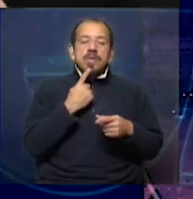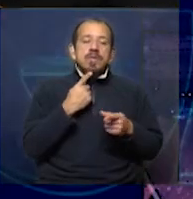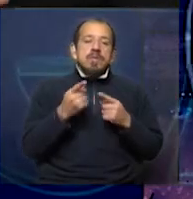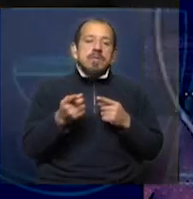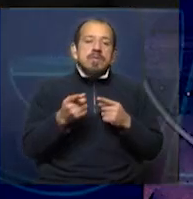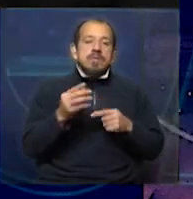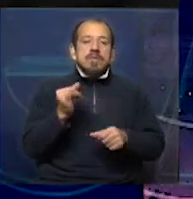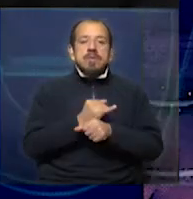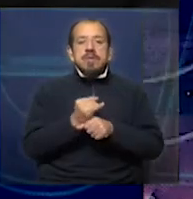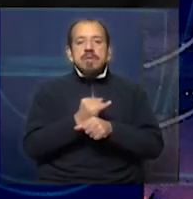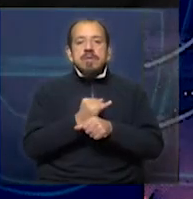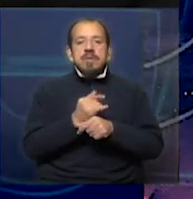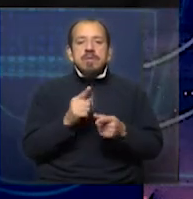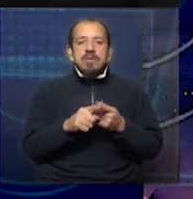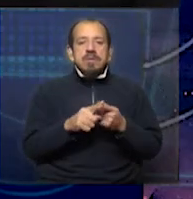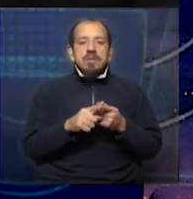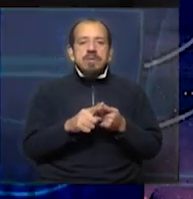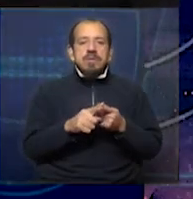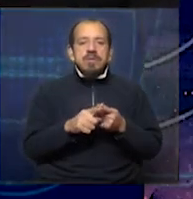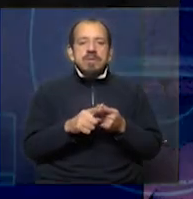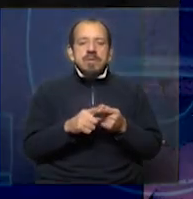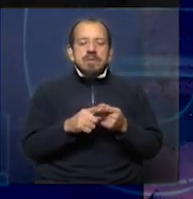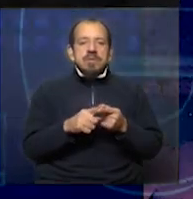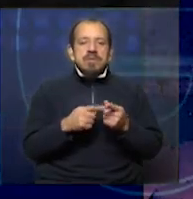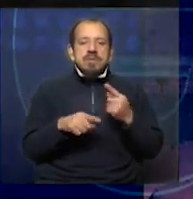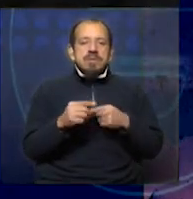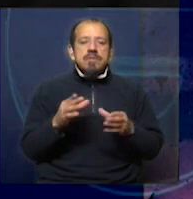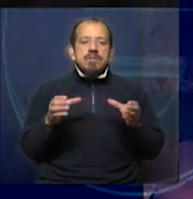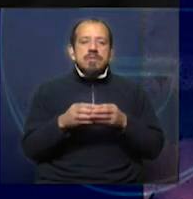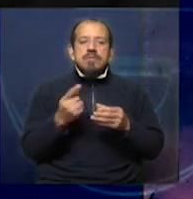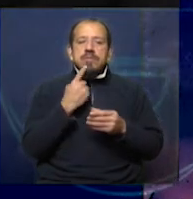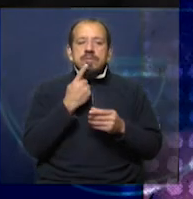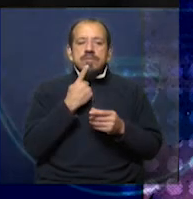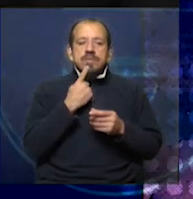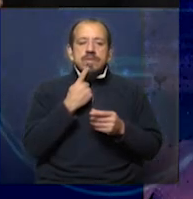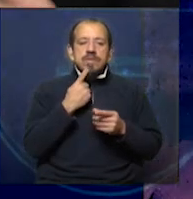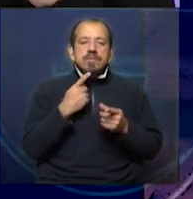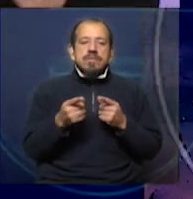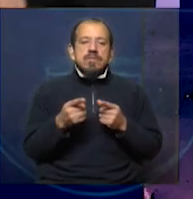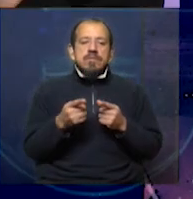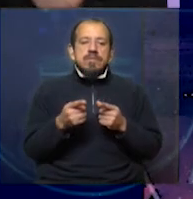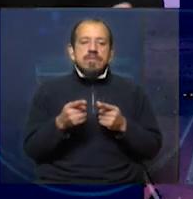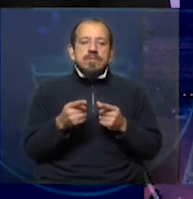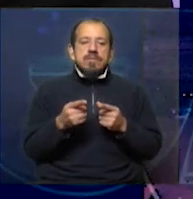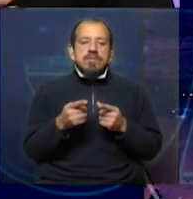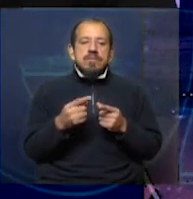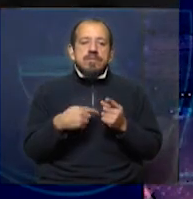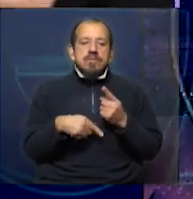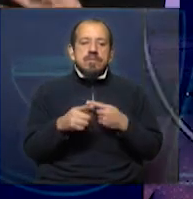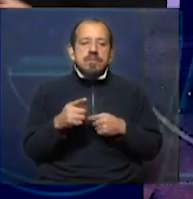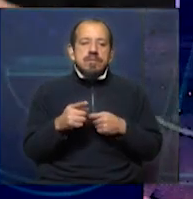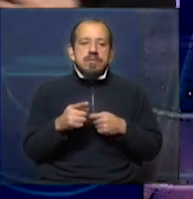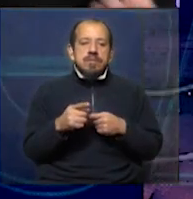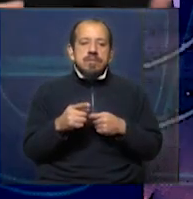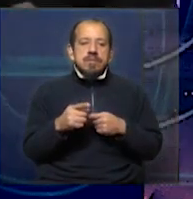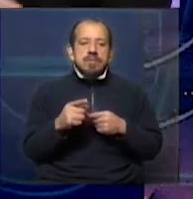las instituciones, y los partidos políticos, y acá en particular con los movimientos